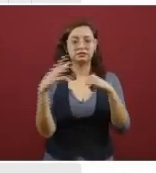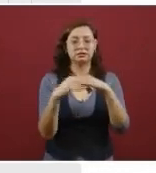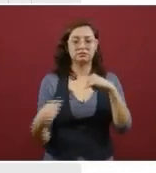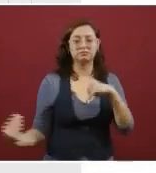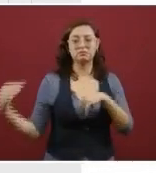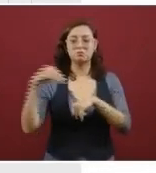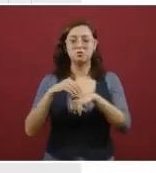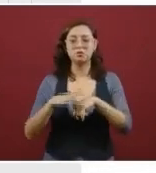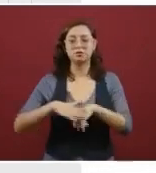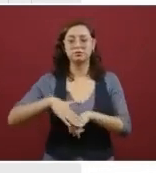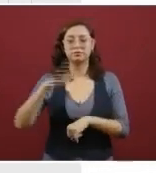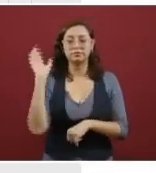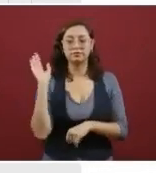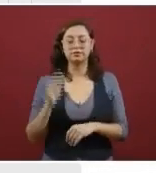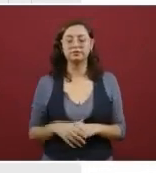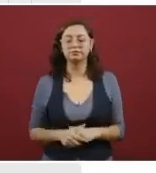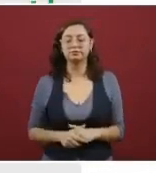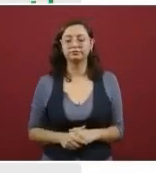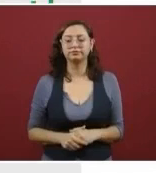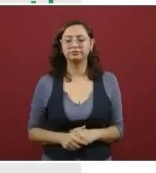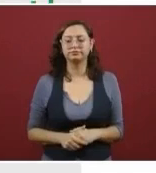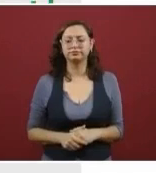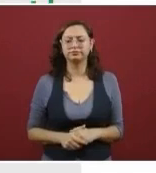precio. La que sigue, por favor.